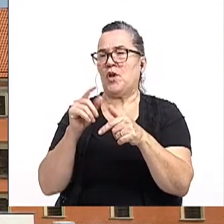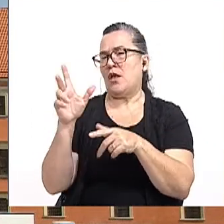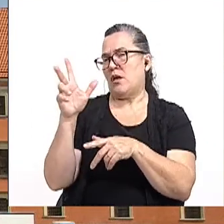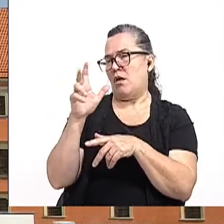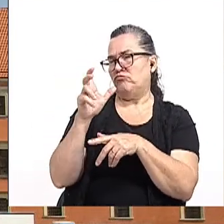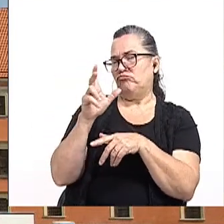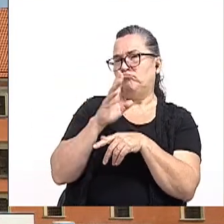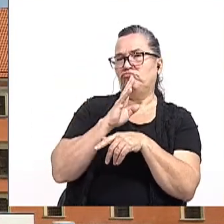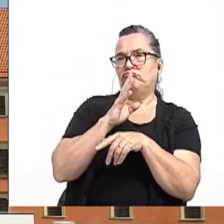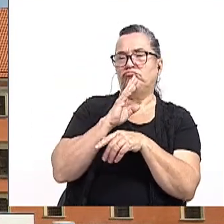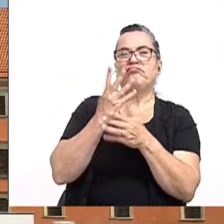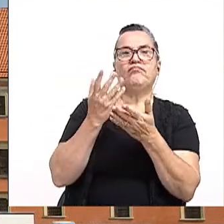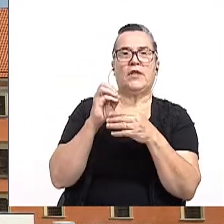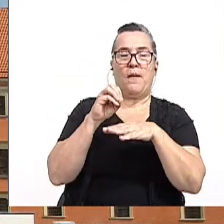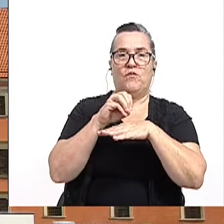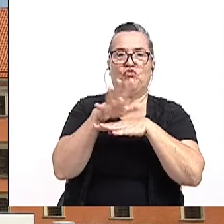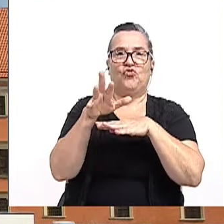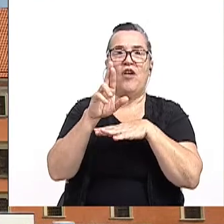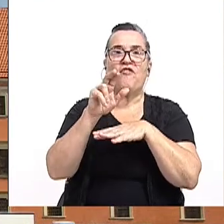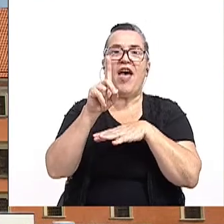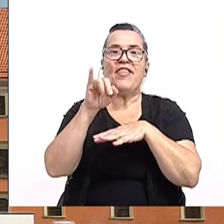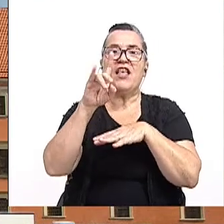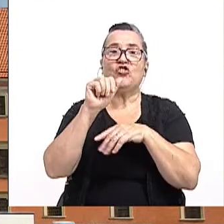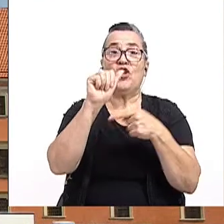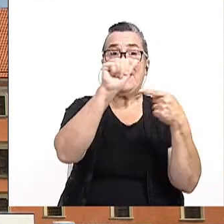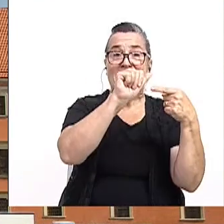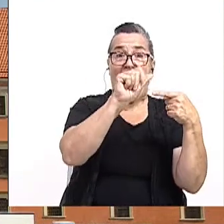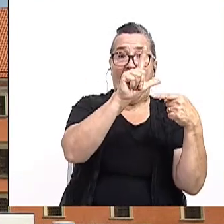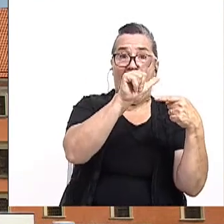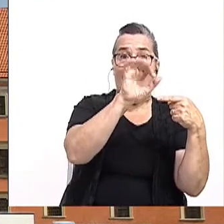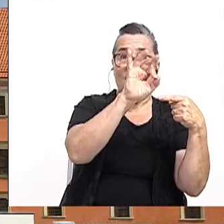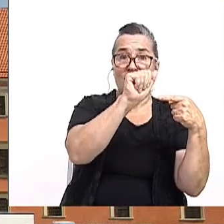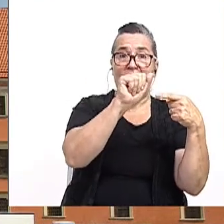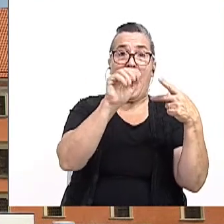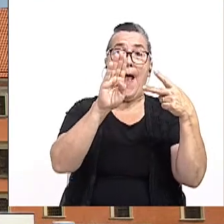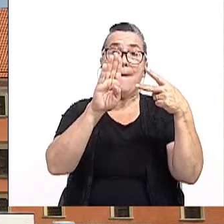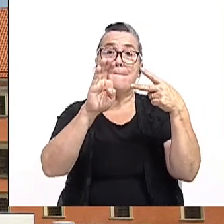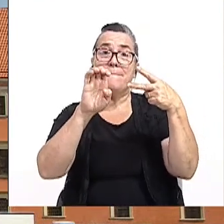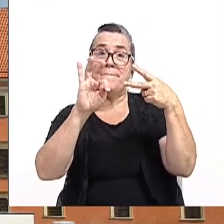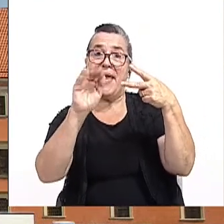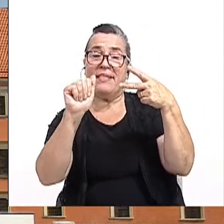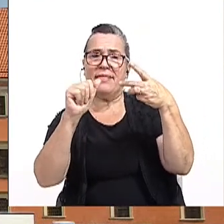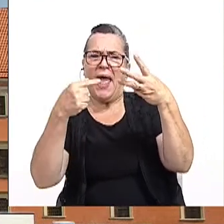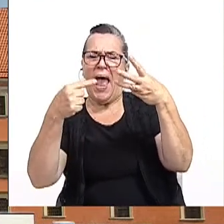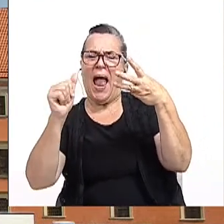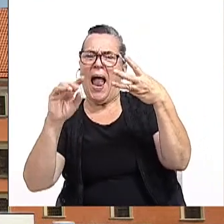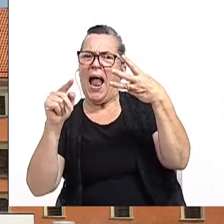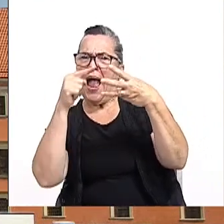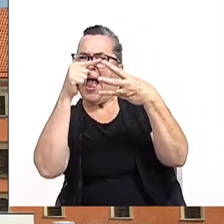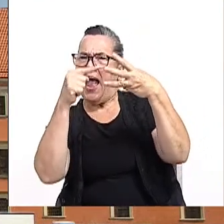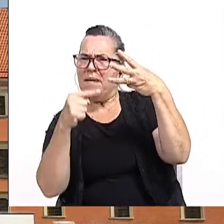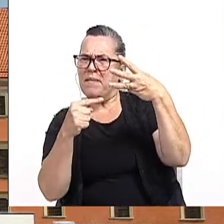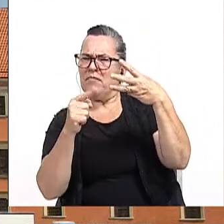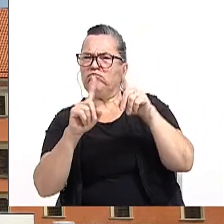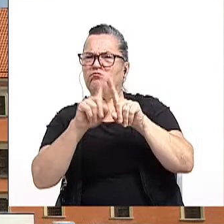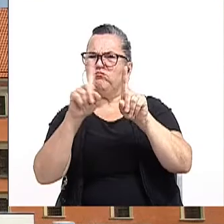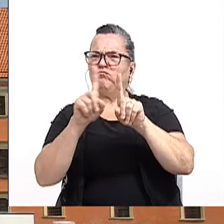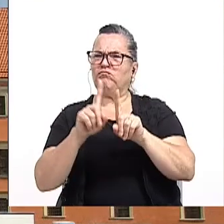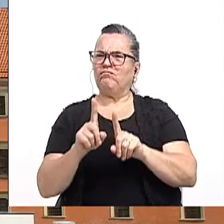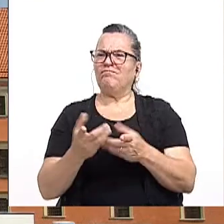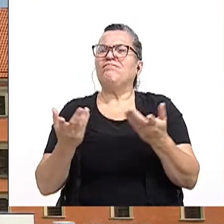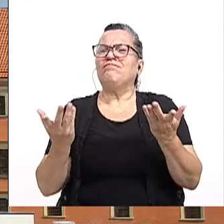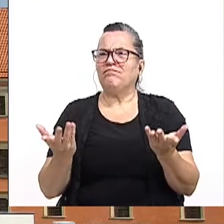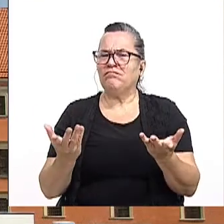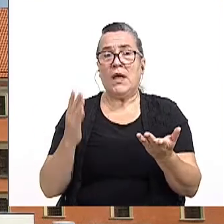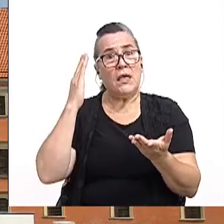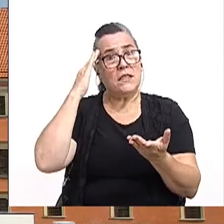de la emisión de radiaciones alfa, beta y gamma? ¿Conocen las diferencias? ¿Conocen